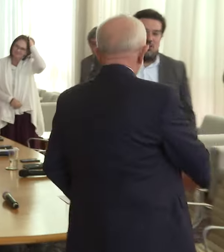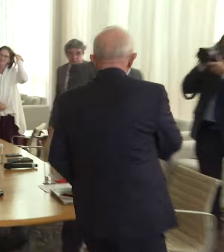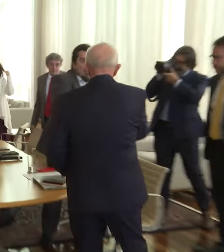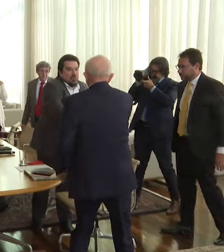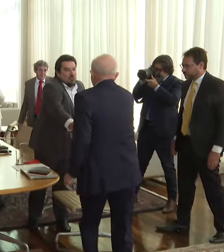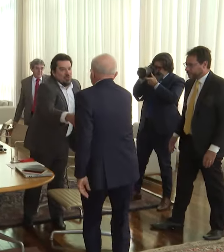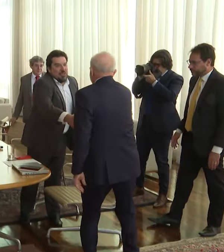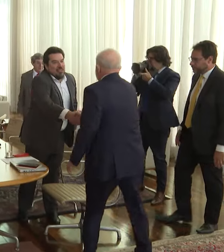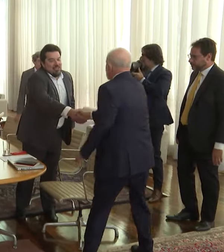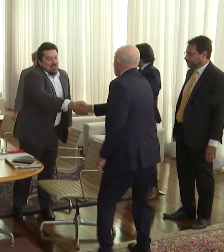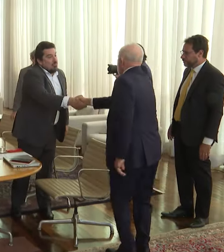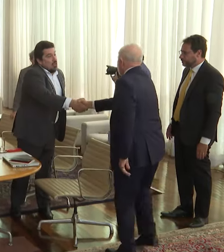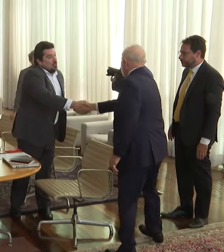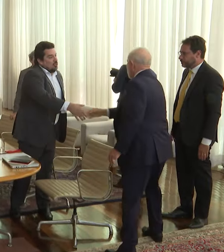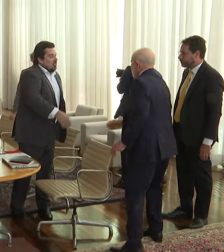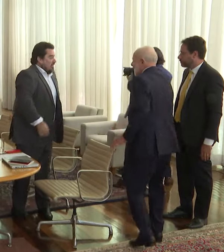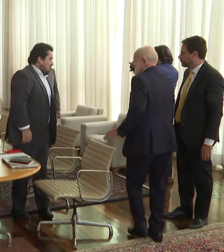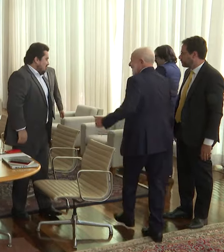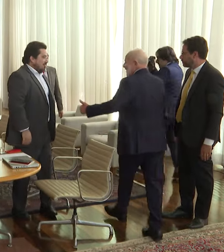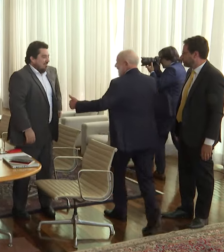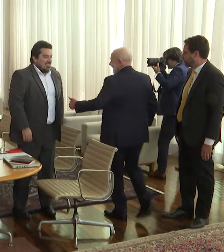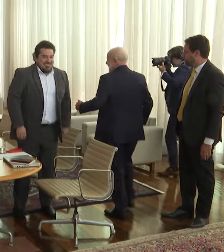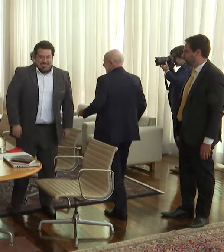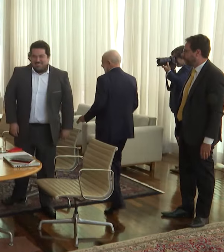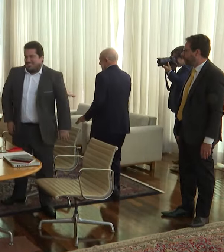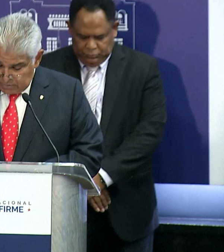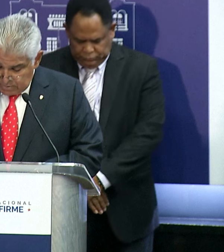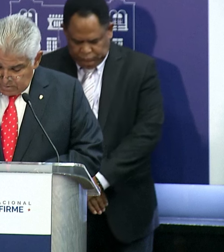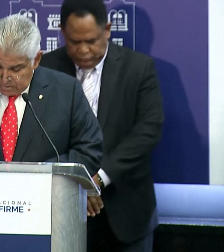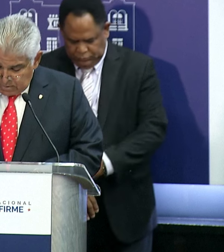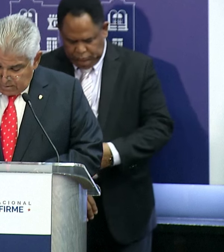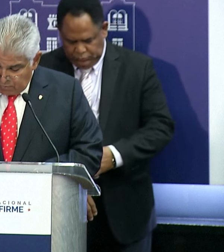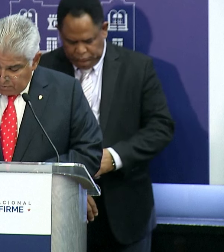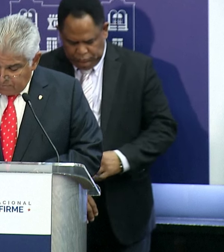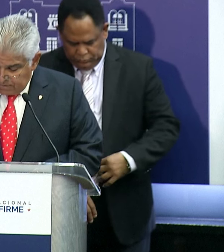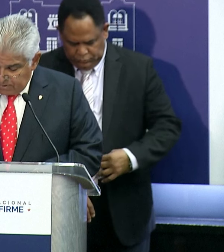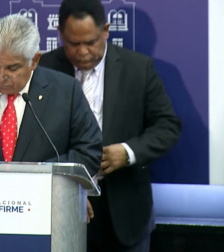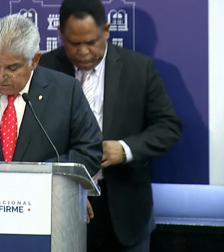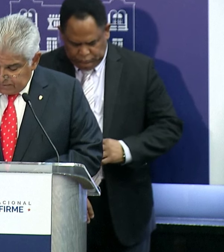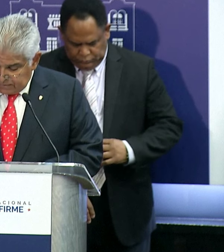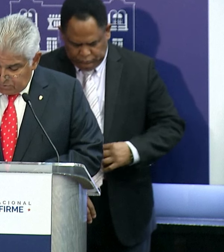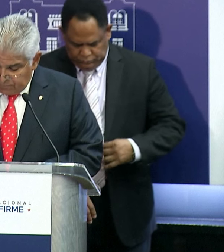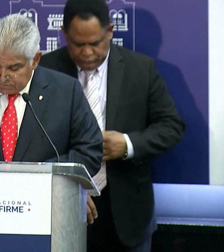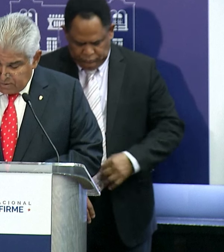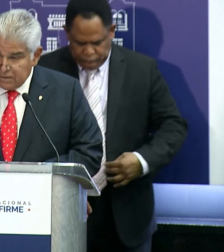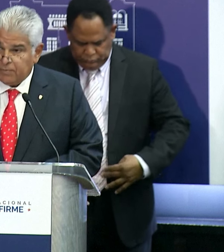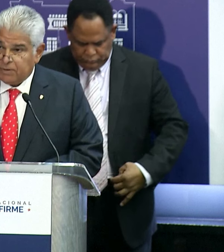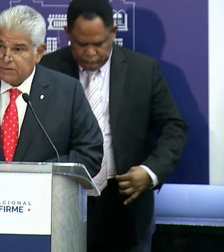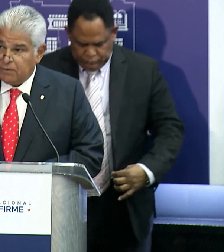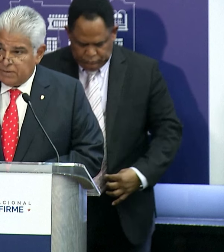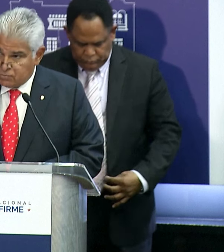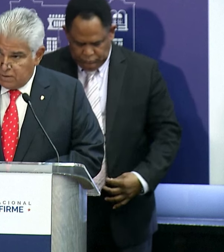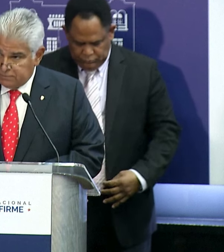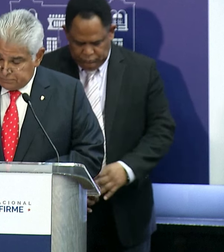llamó una verificación Imparcial de los resultados y Panamá retiró a su personal diplomático de Caracas Y puso en suspenso las